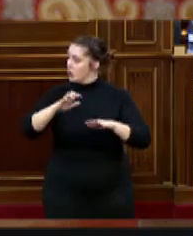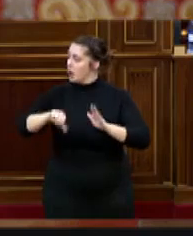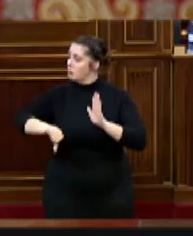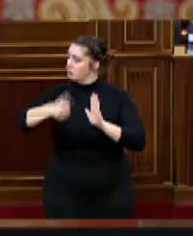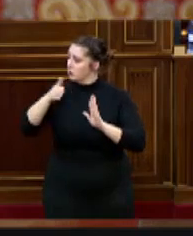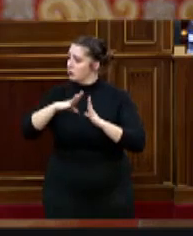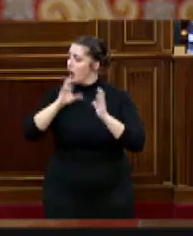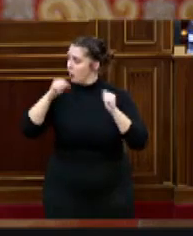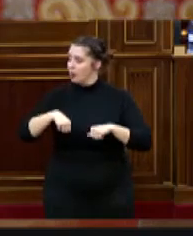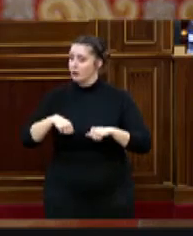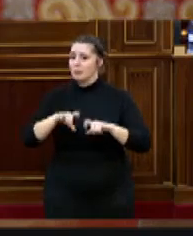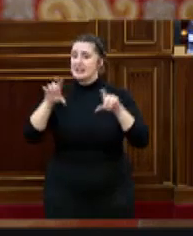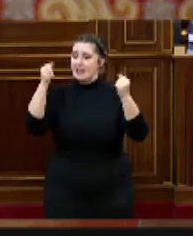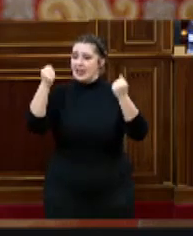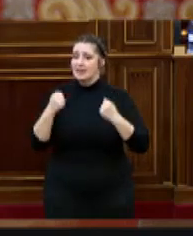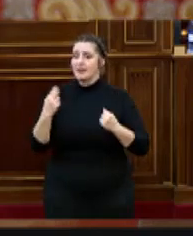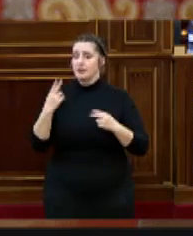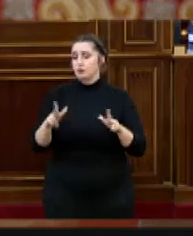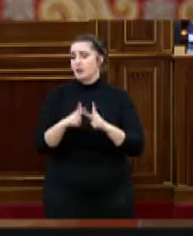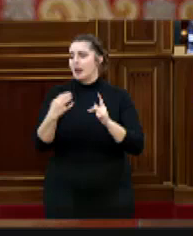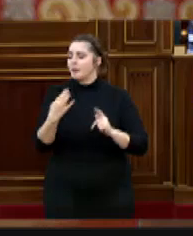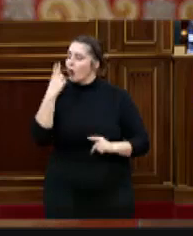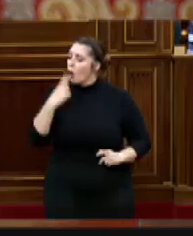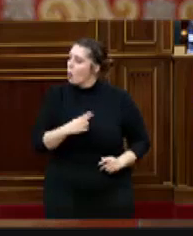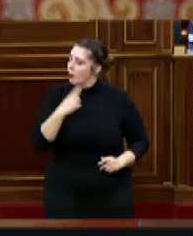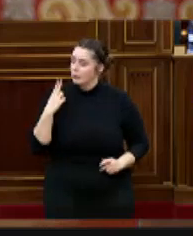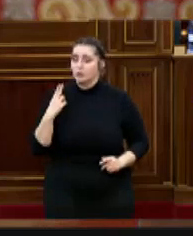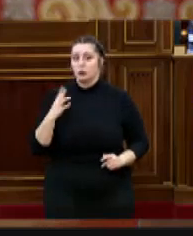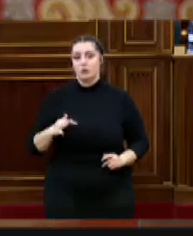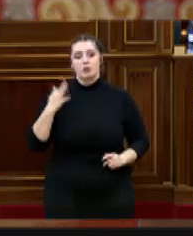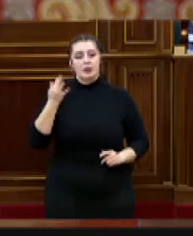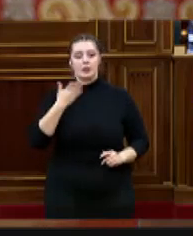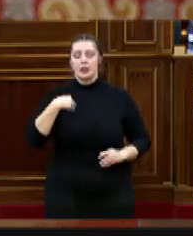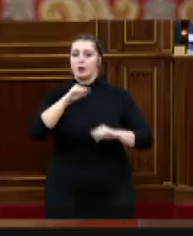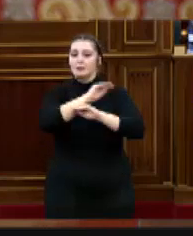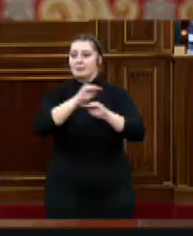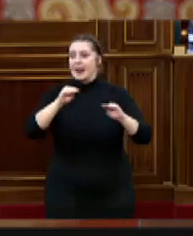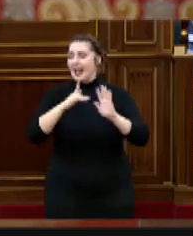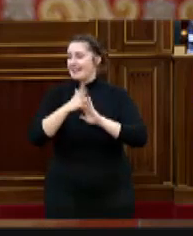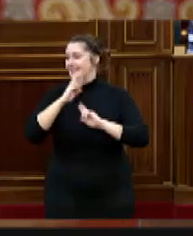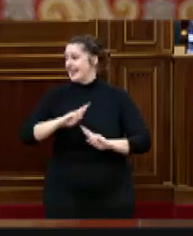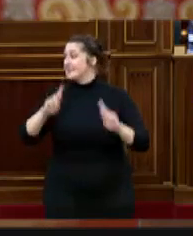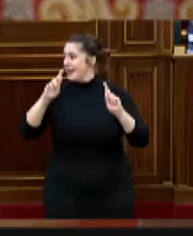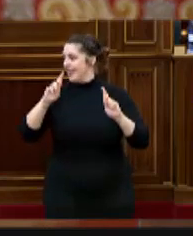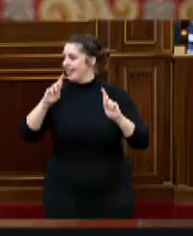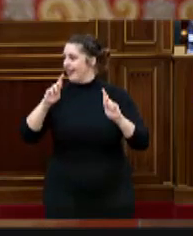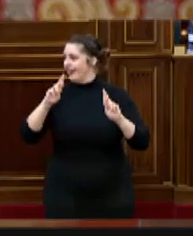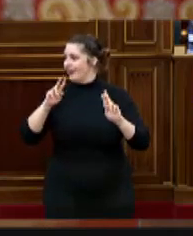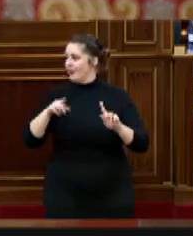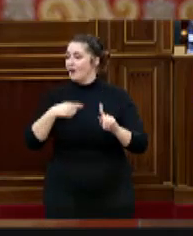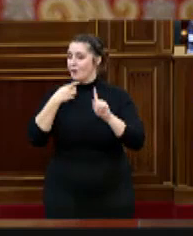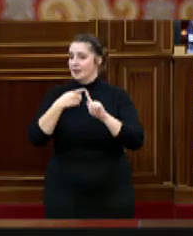las entidades sociales nuestro compromiso y desde luego una llamada a la esperanza en el sentido de que efectivamente